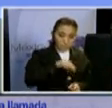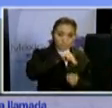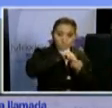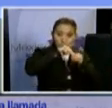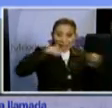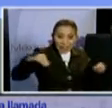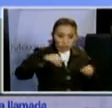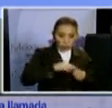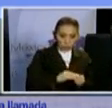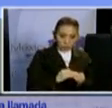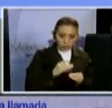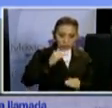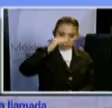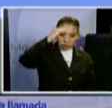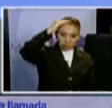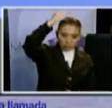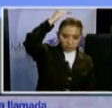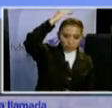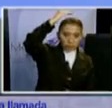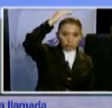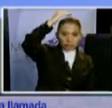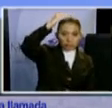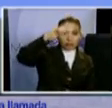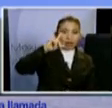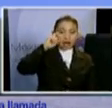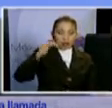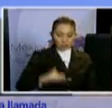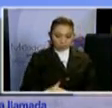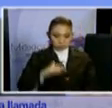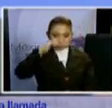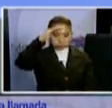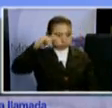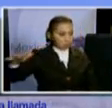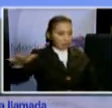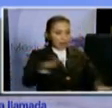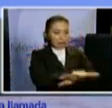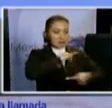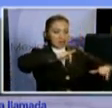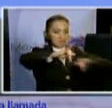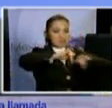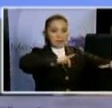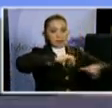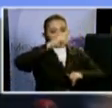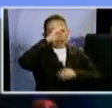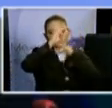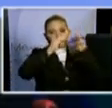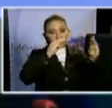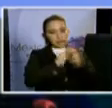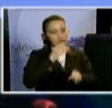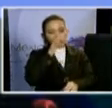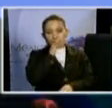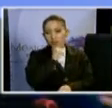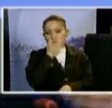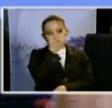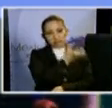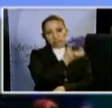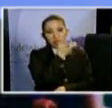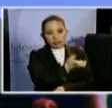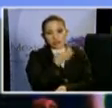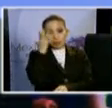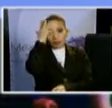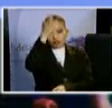de aumento del nivel del mar va a cambiar el perfil del planeta y no lo podemos permitir. Eso es importante no nada más para